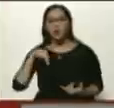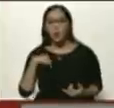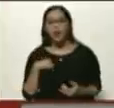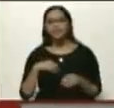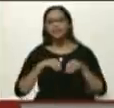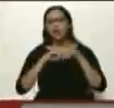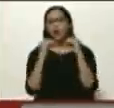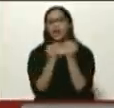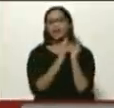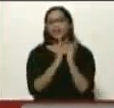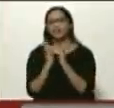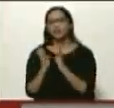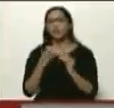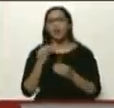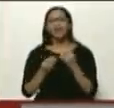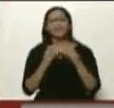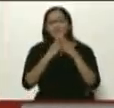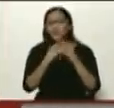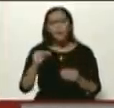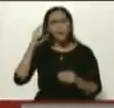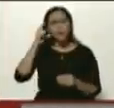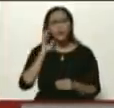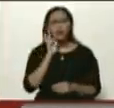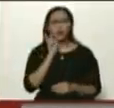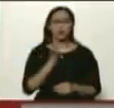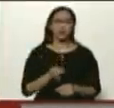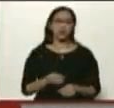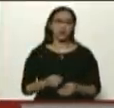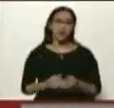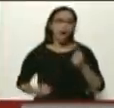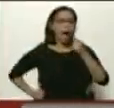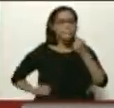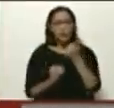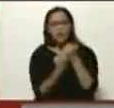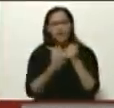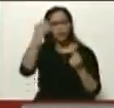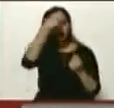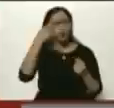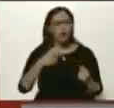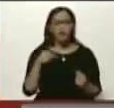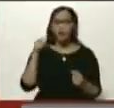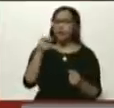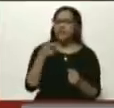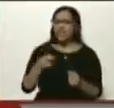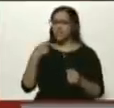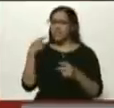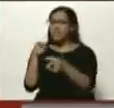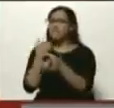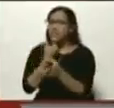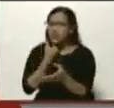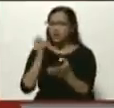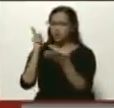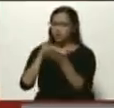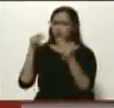organización lo hace todos los días, apoyando a nuestro pueblo, buscando a la persona que está enferma y llega a su casa.